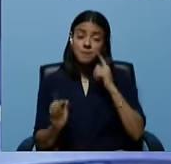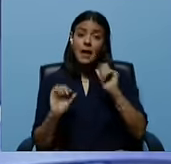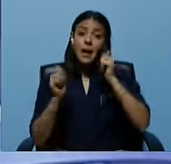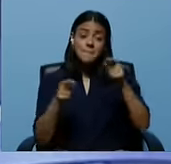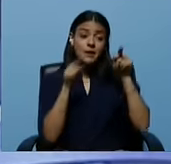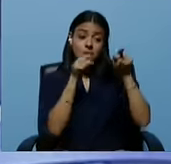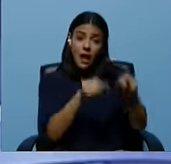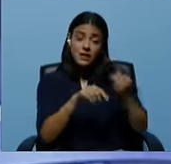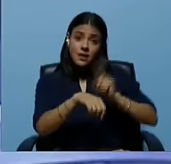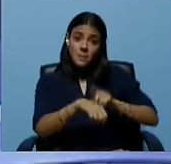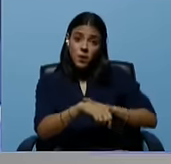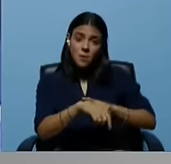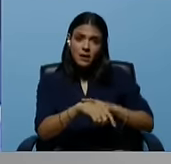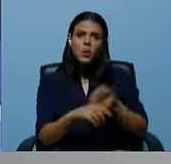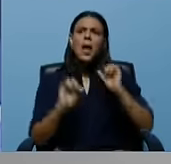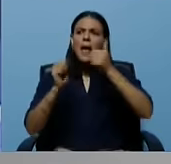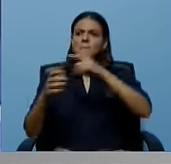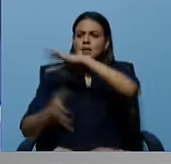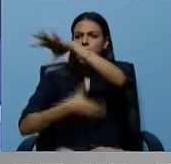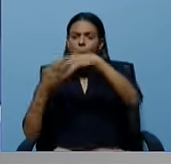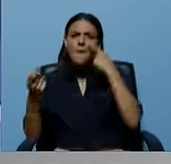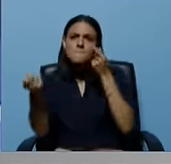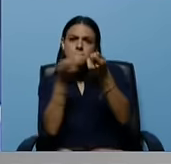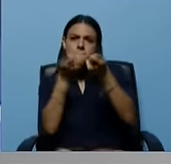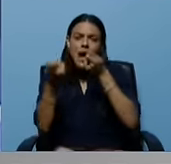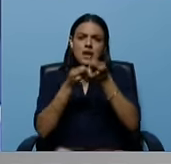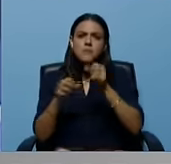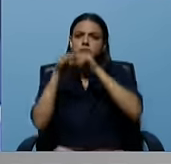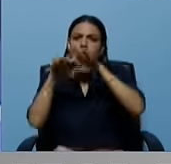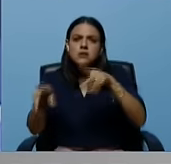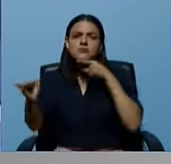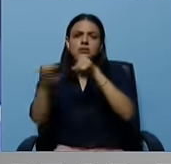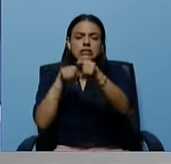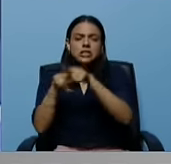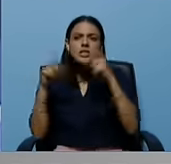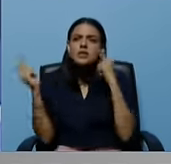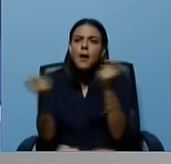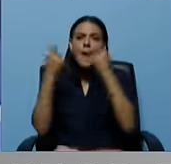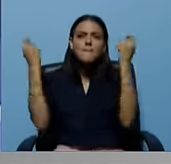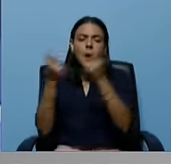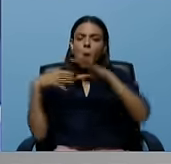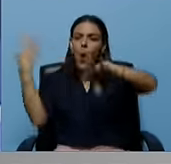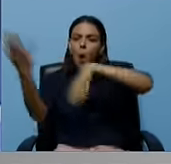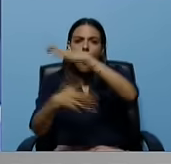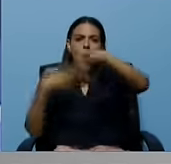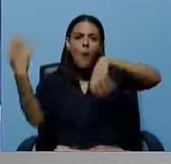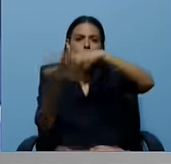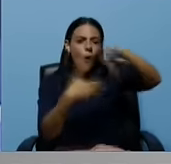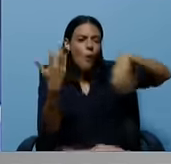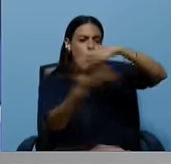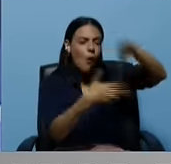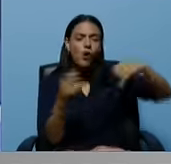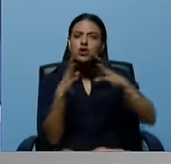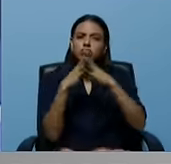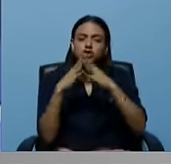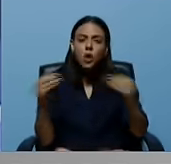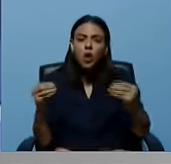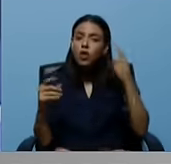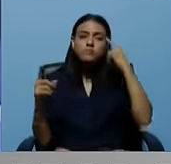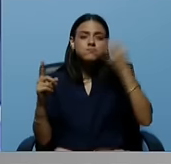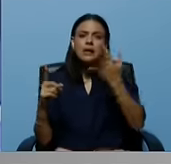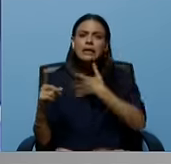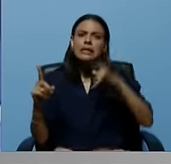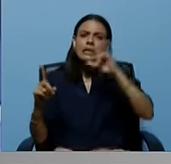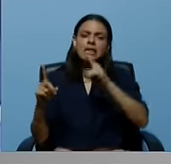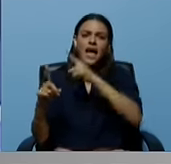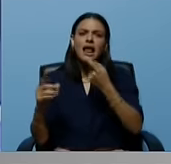por supuesto, las manipulaciones, las matrices, las olas de chisme, todo con la intención